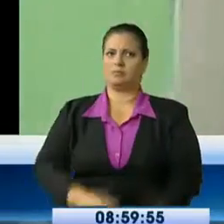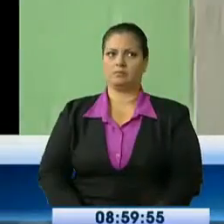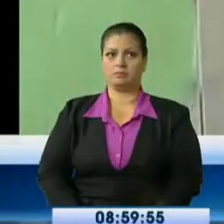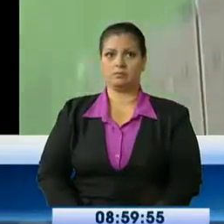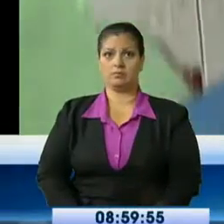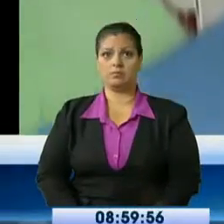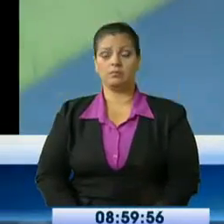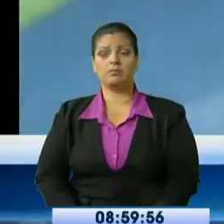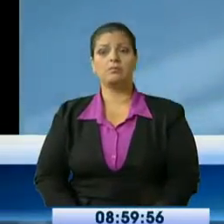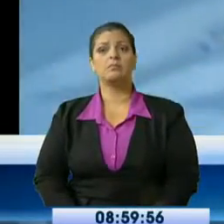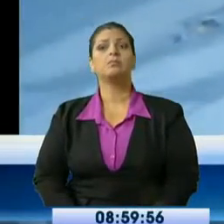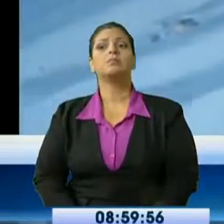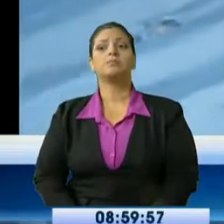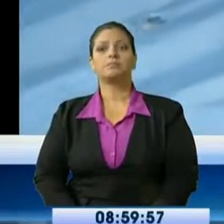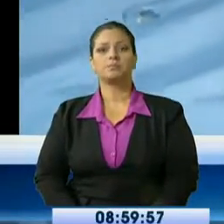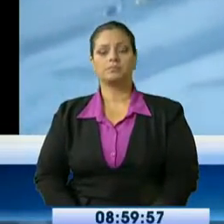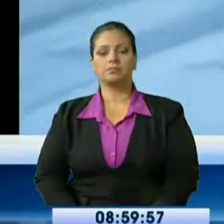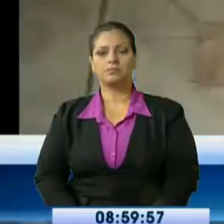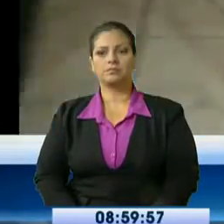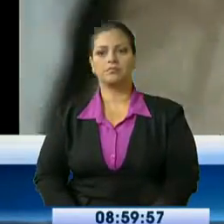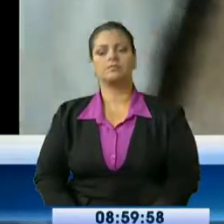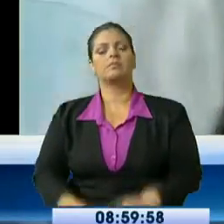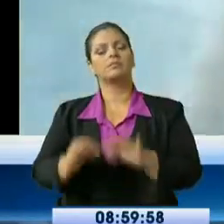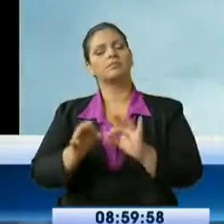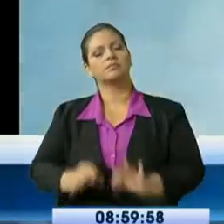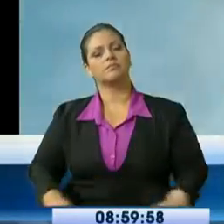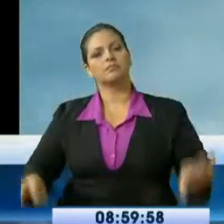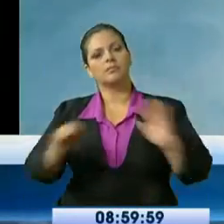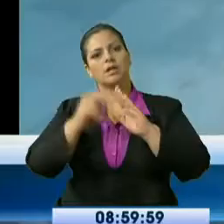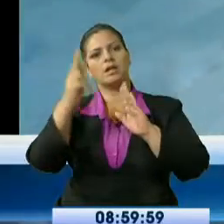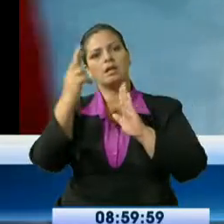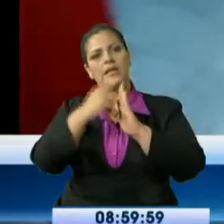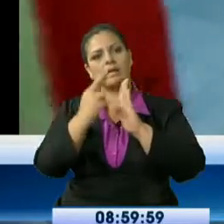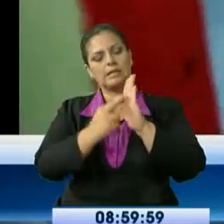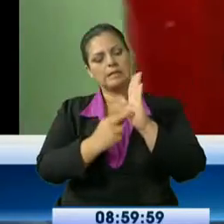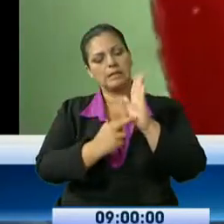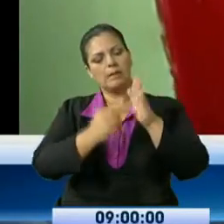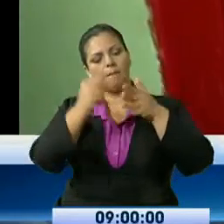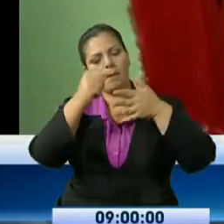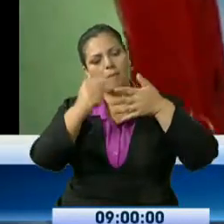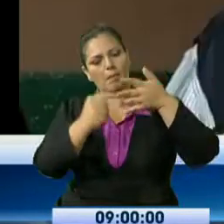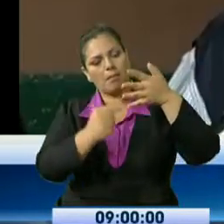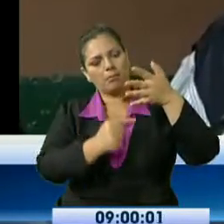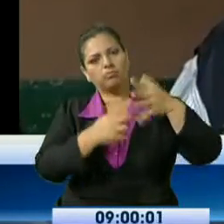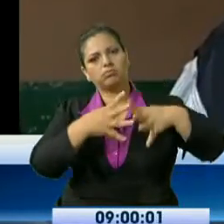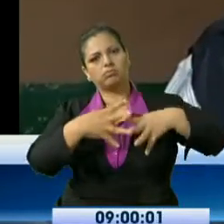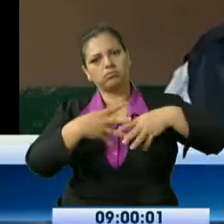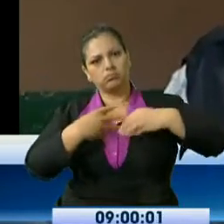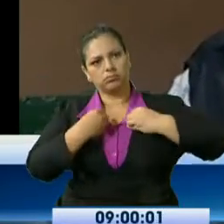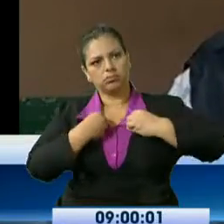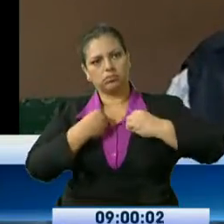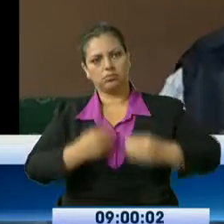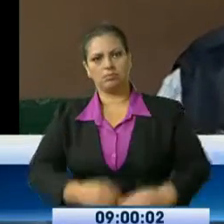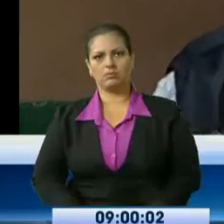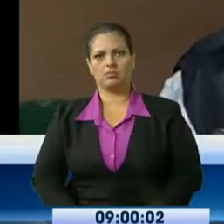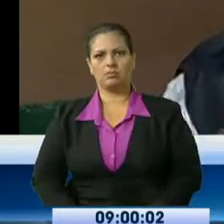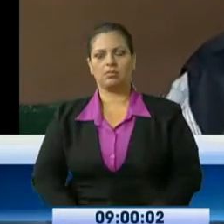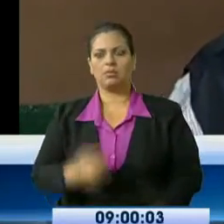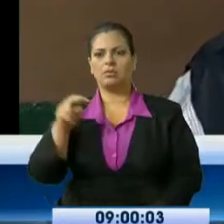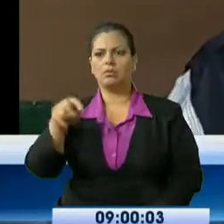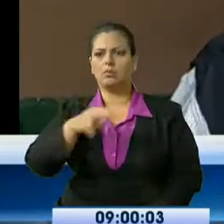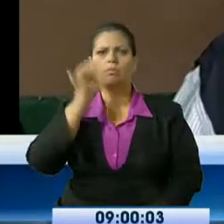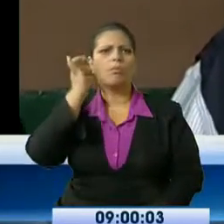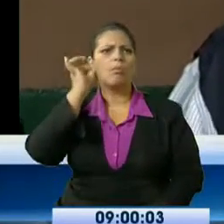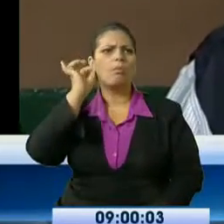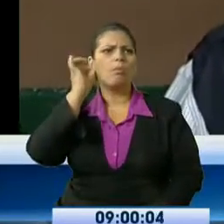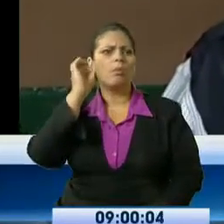embargo, para ejercerlo deben cumplir con requisitos establecidos en la ley. Encontramos trabajadoras que no cumplen con